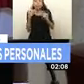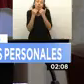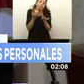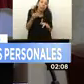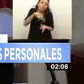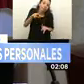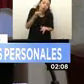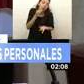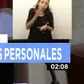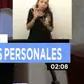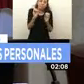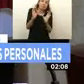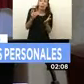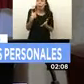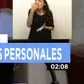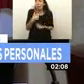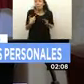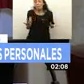cuando habla